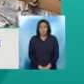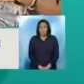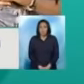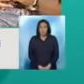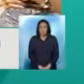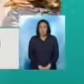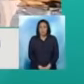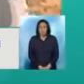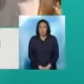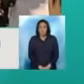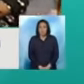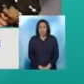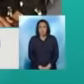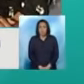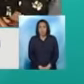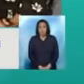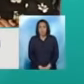¿Cuál? ¿Por qué llamarlo?